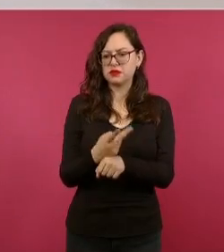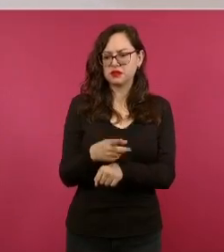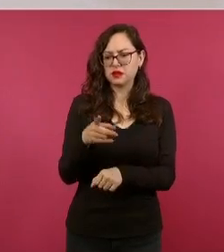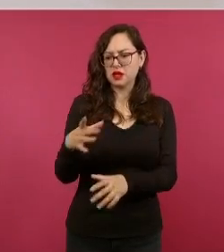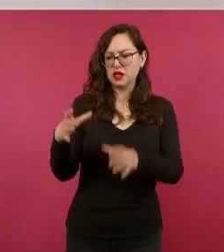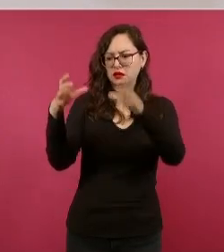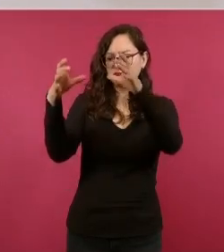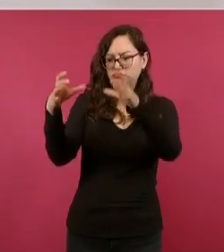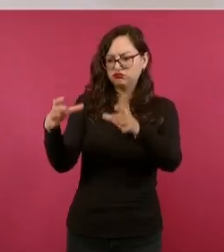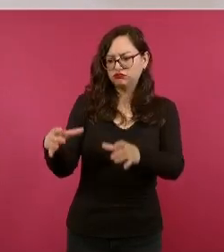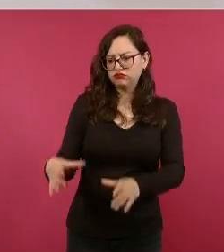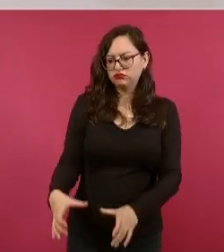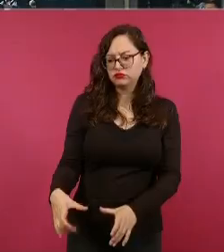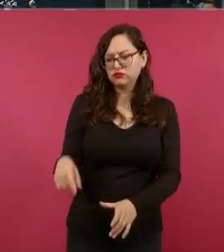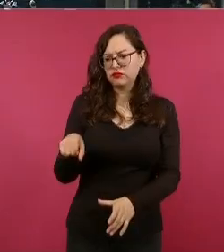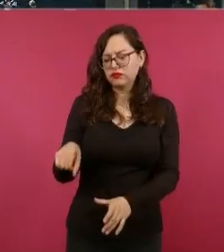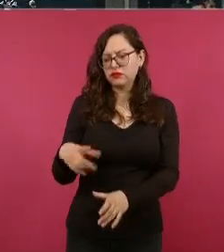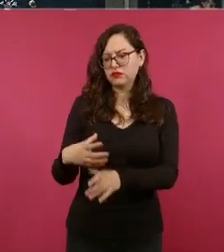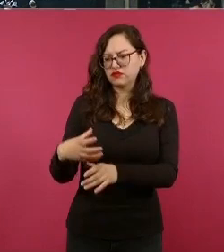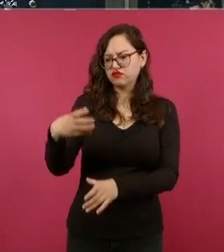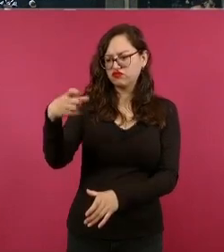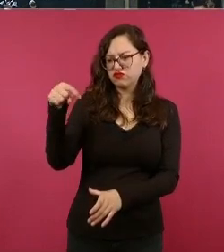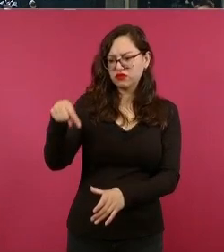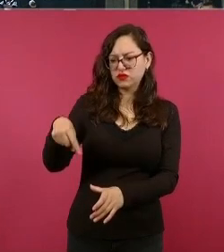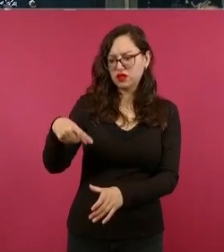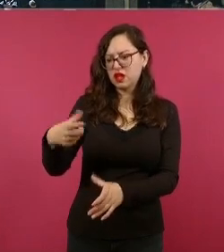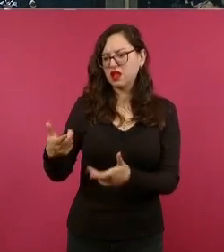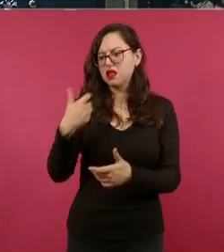cilindros y qué están haciendo.